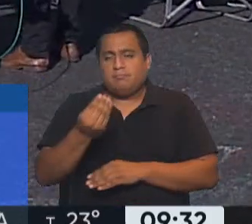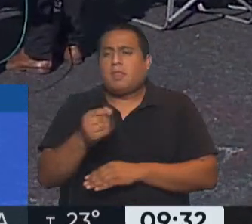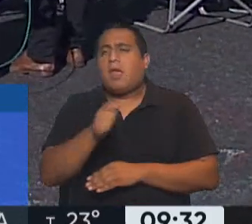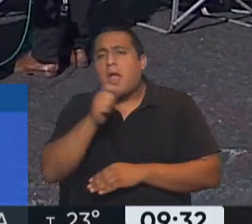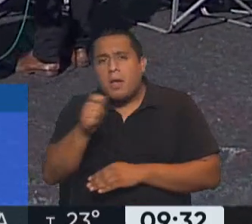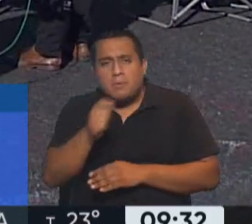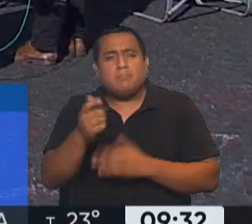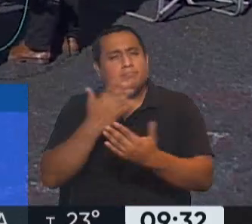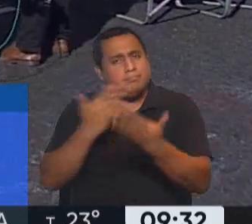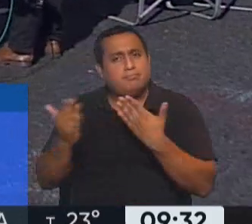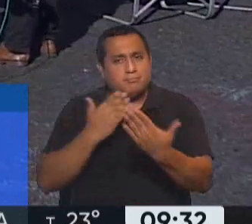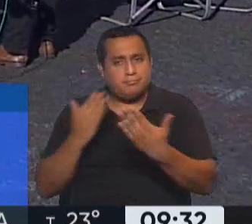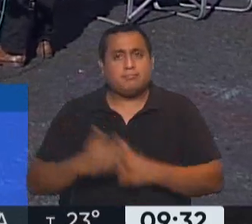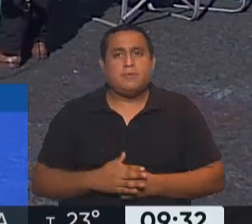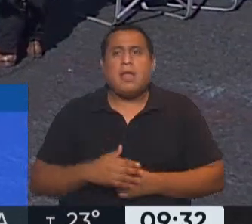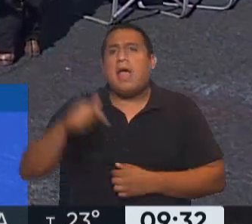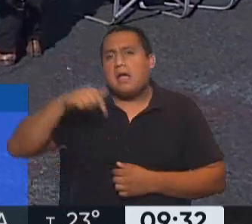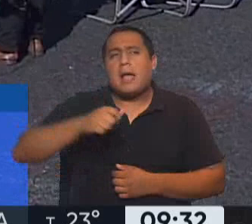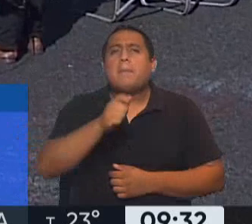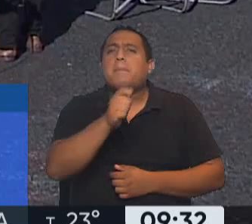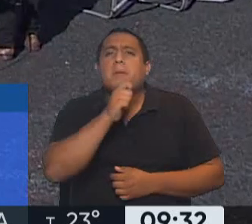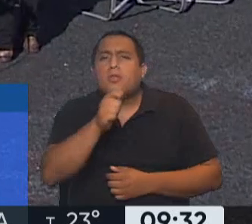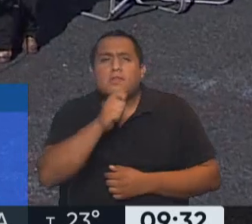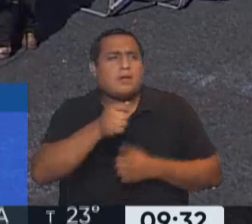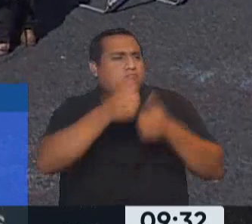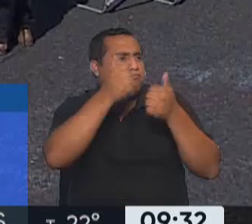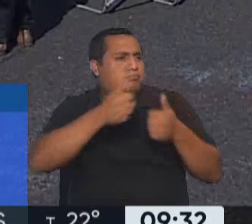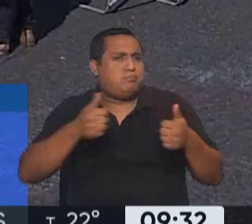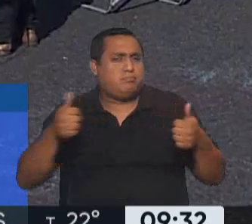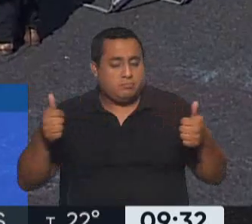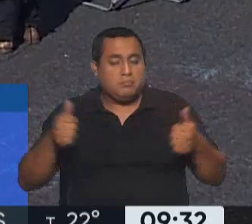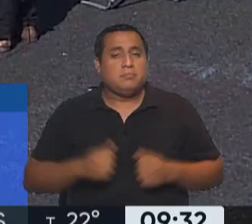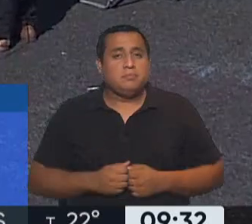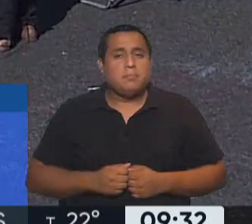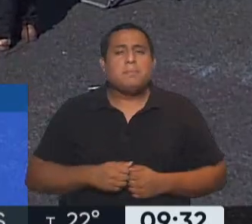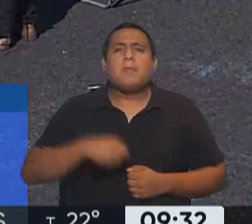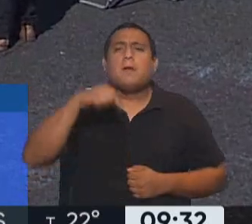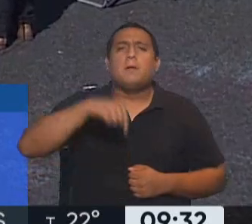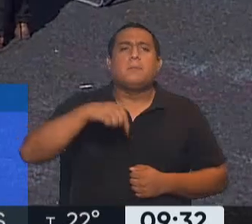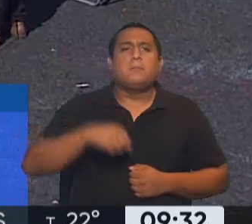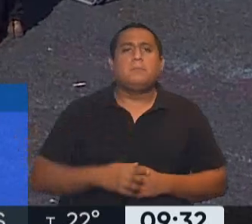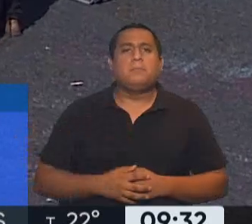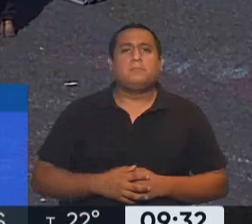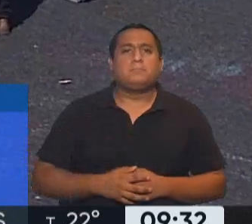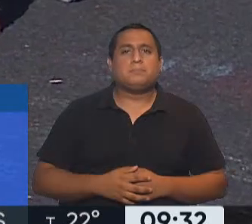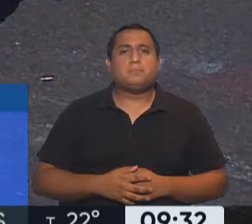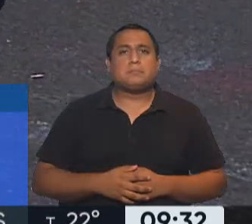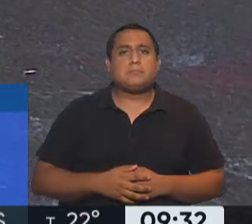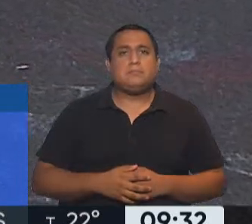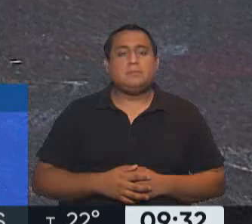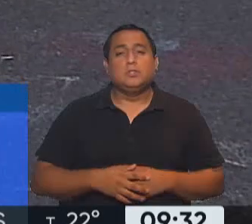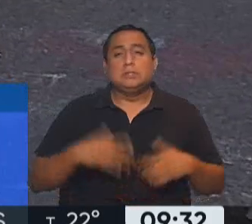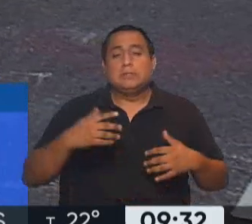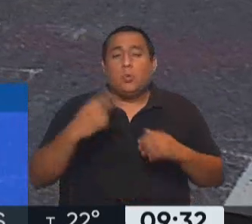de prensa que estamos, podríamos decir, dispuestos de tal manera donde estamos de alguna manera tratando de resguardarnos del